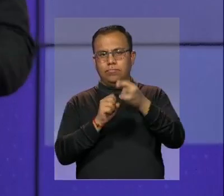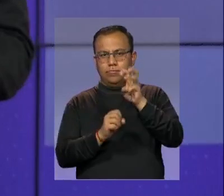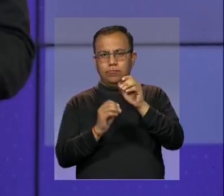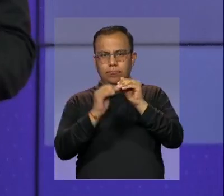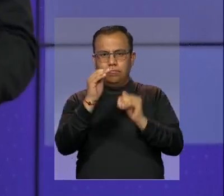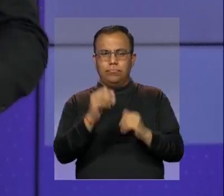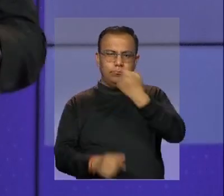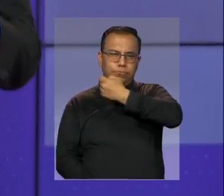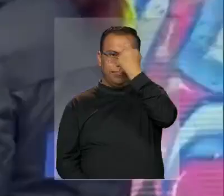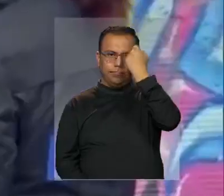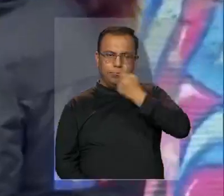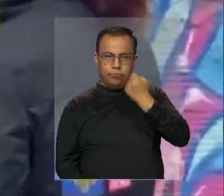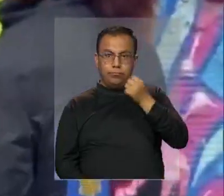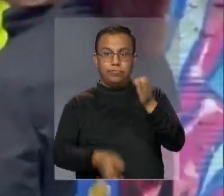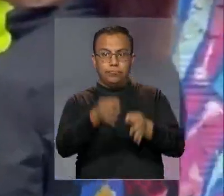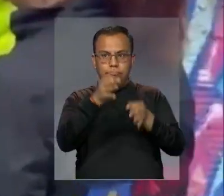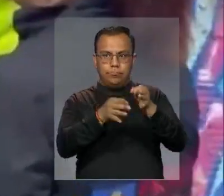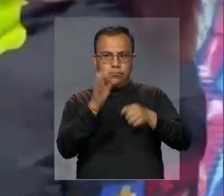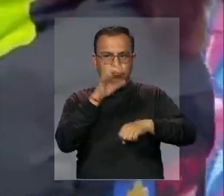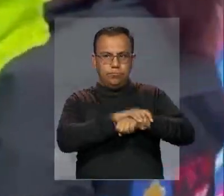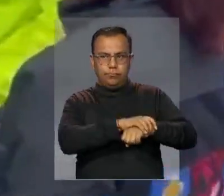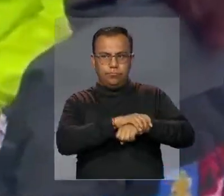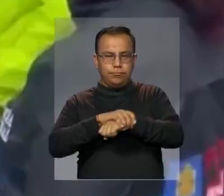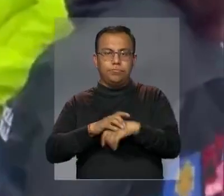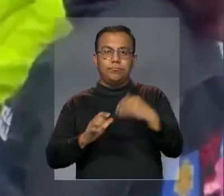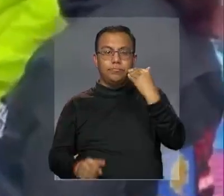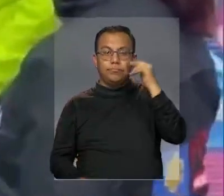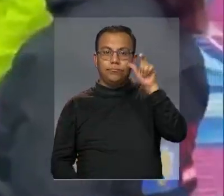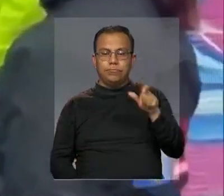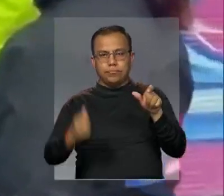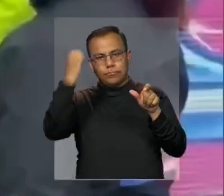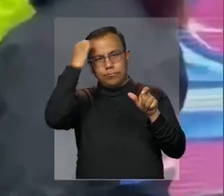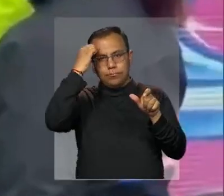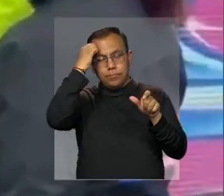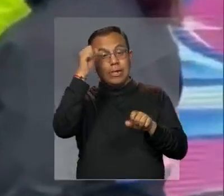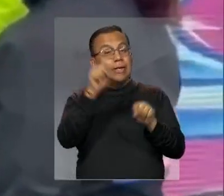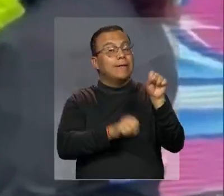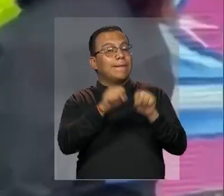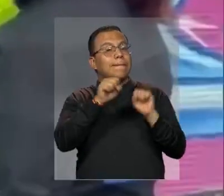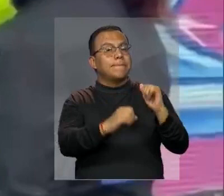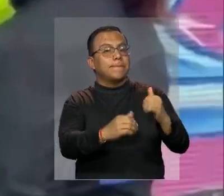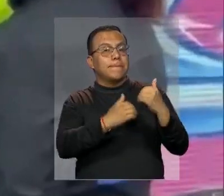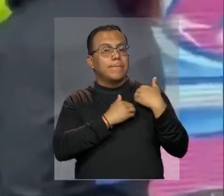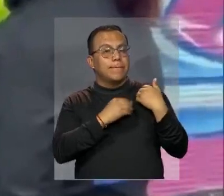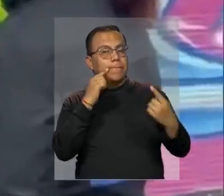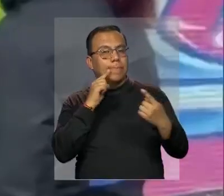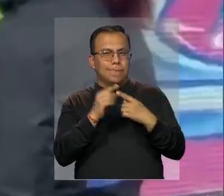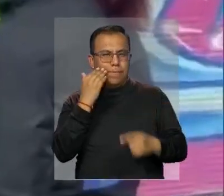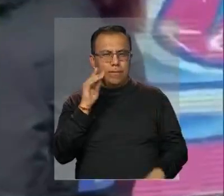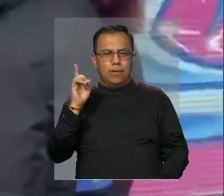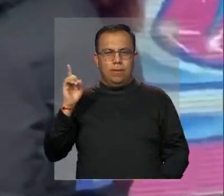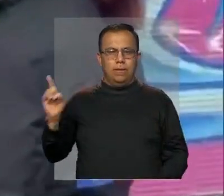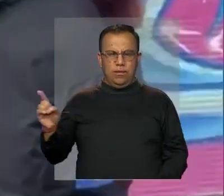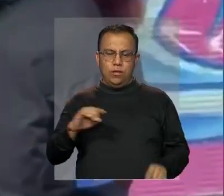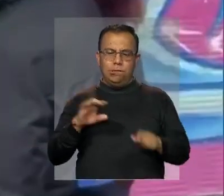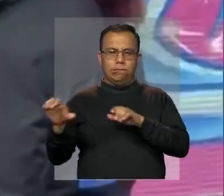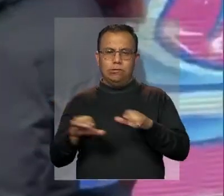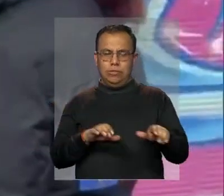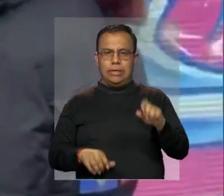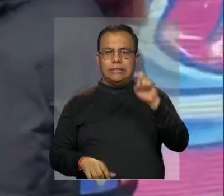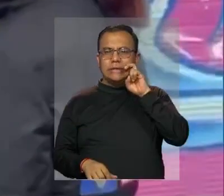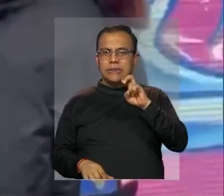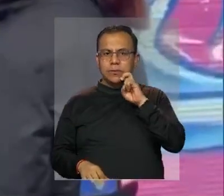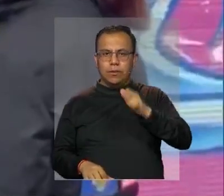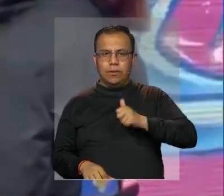municipio de Soacha. Un juez privó de su libertad a esta profesora por su presunta responsabilidad en el delito de acto sexual